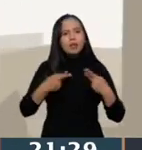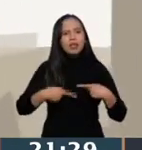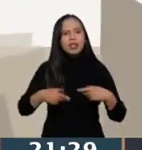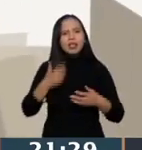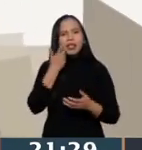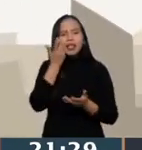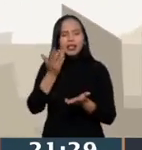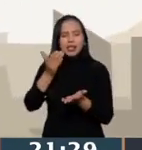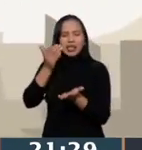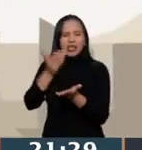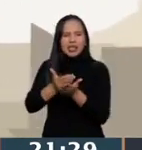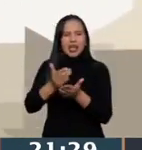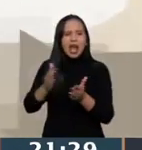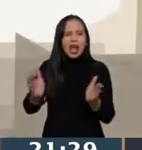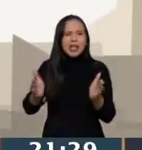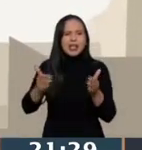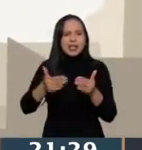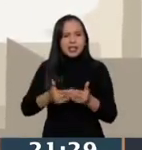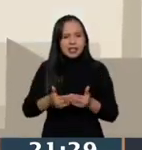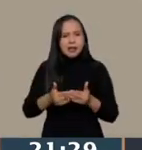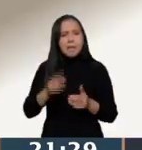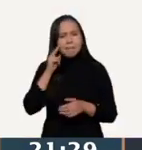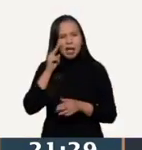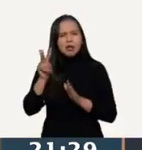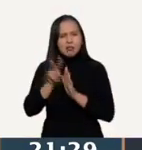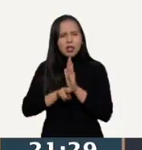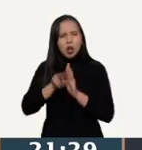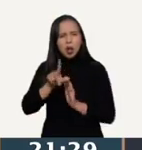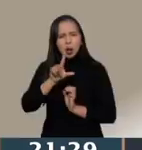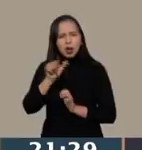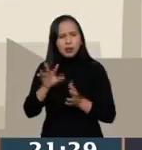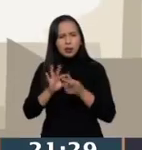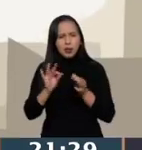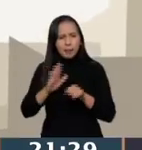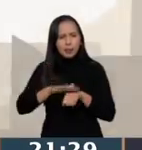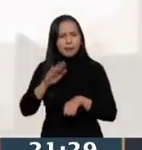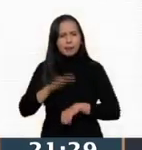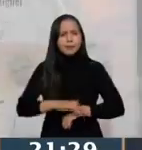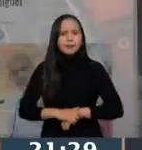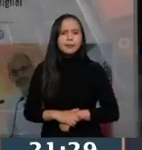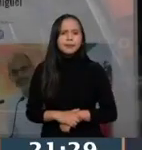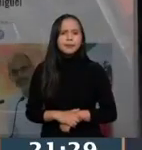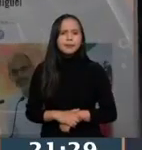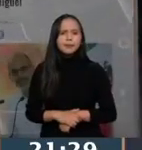refinería. ¿Qué te parece? ¿Qué les parece si vemos el video y regresamos?